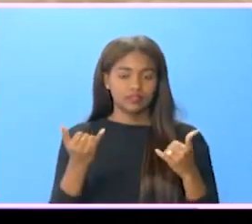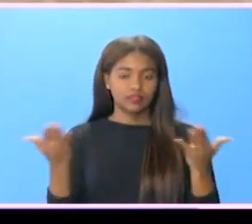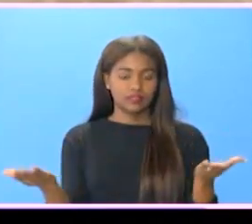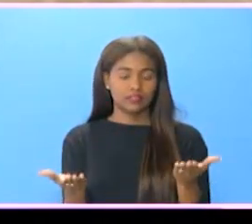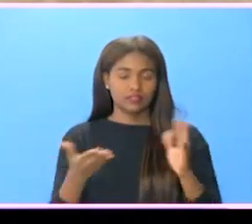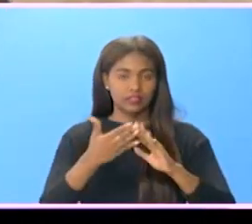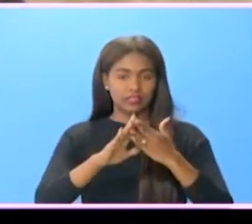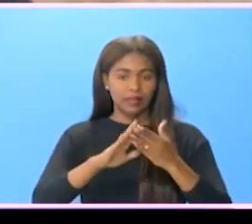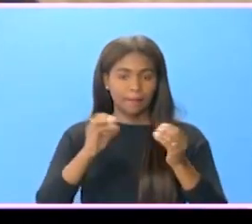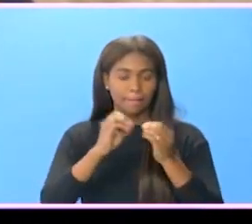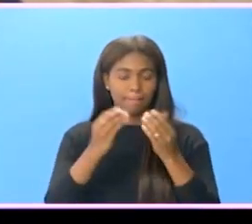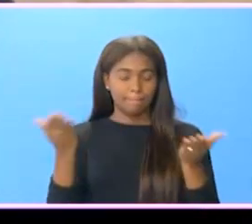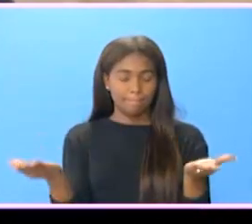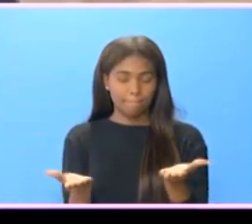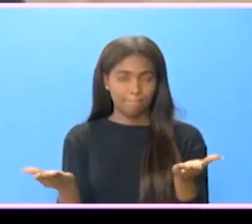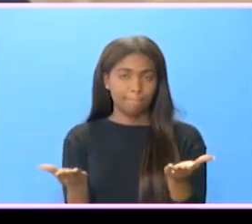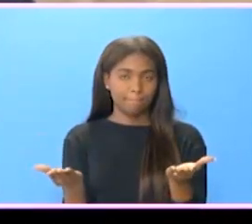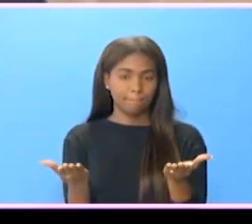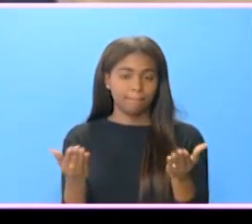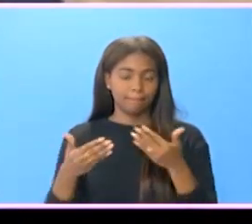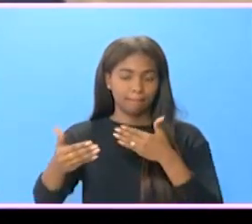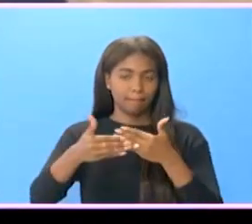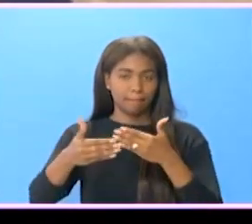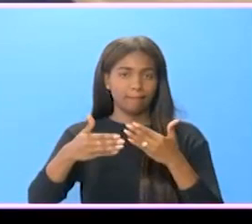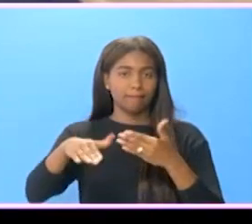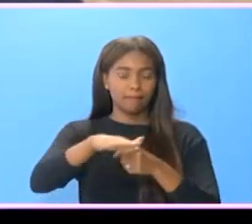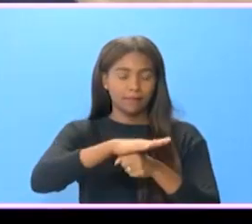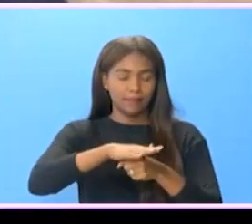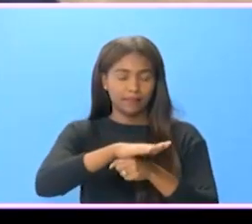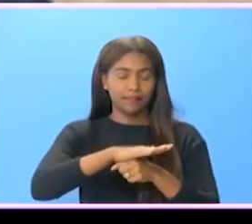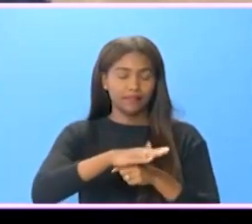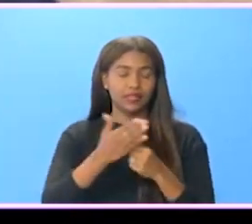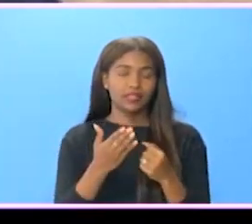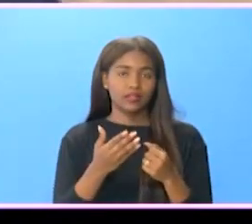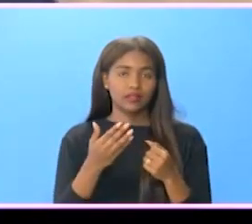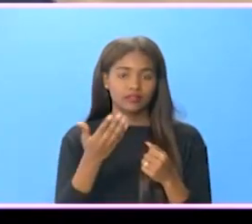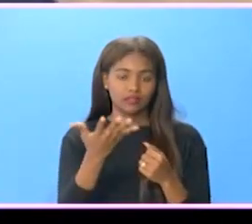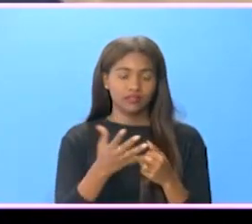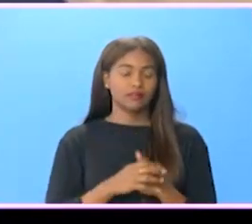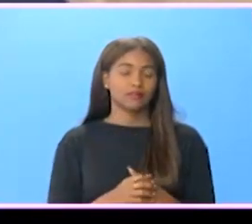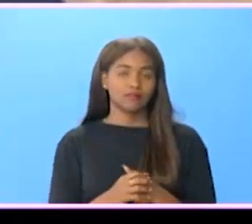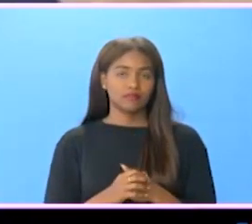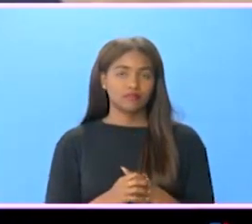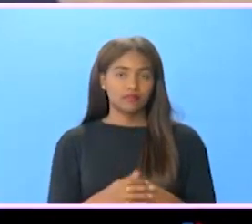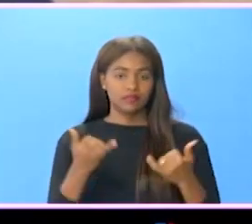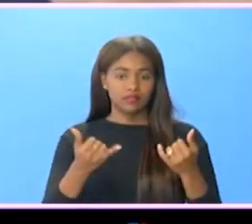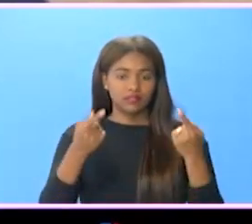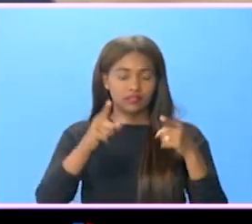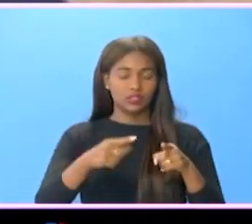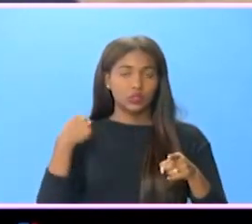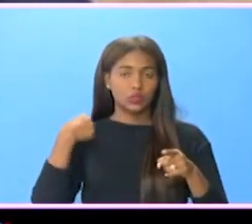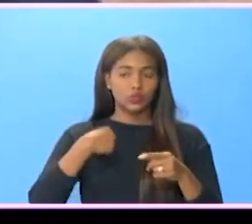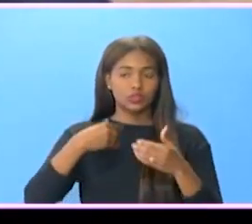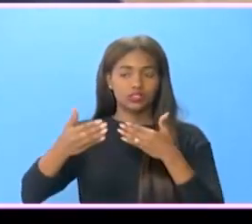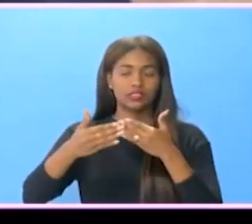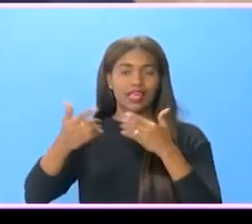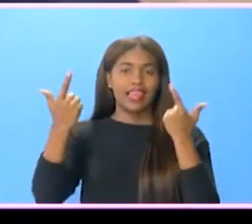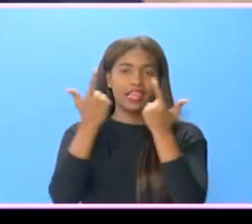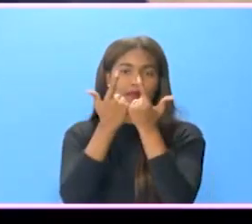baja aquí, casi esquina de Emilio Prudón, ¿verdad?, donde cruza la Cañada Grande. En este caso estamos en la esquina de La